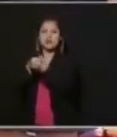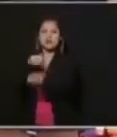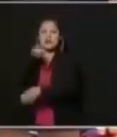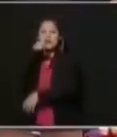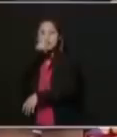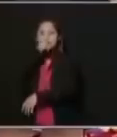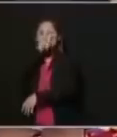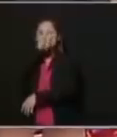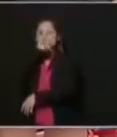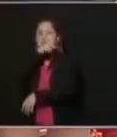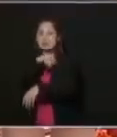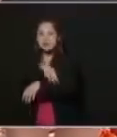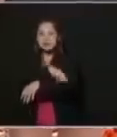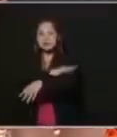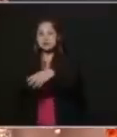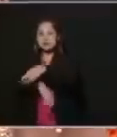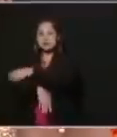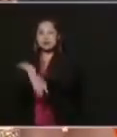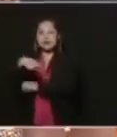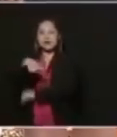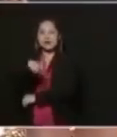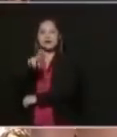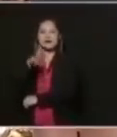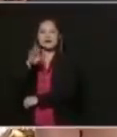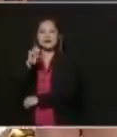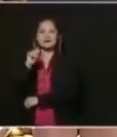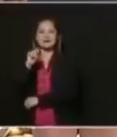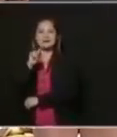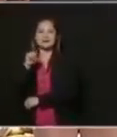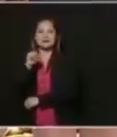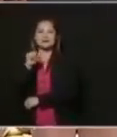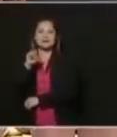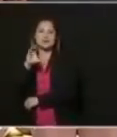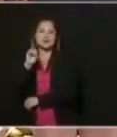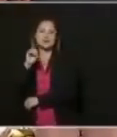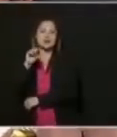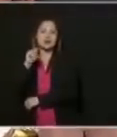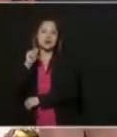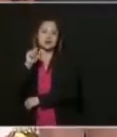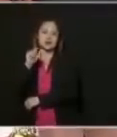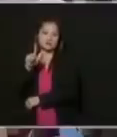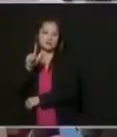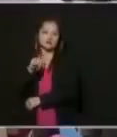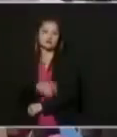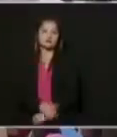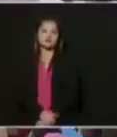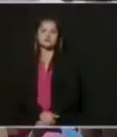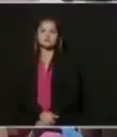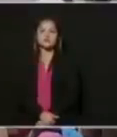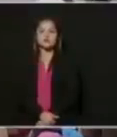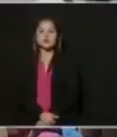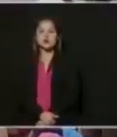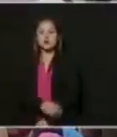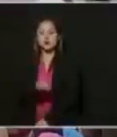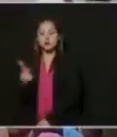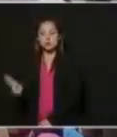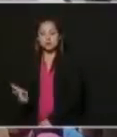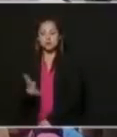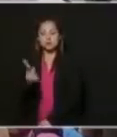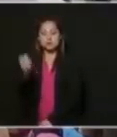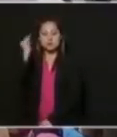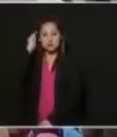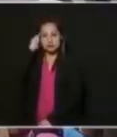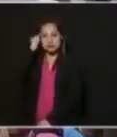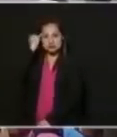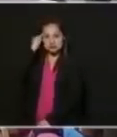ser Cuculcán o Quetzalcóatl. Es la misma. Es la serpiente alada. Cuculcán. Los pueblos indígenas y afromexicanos. Es la